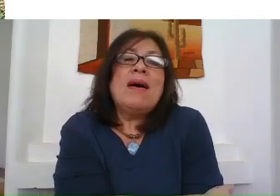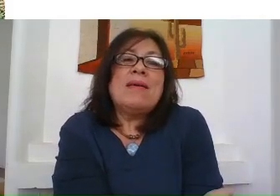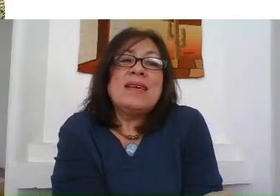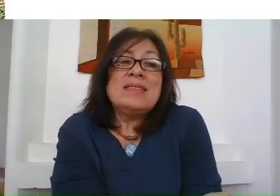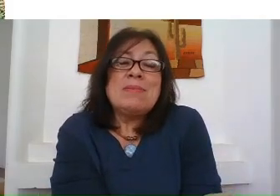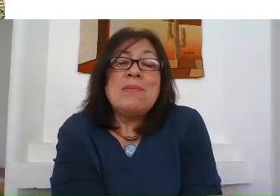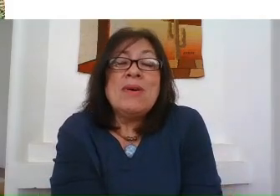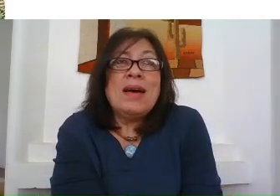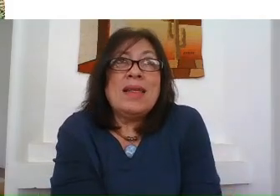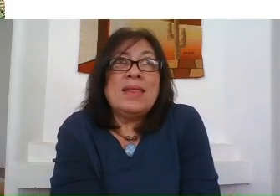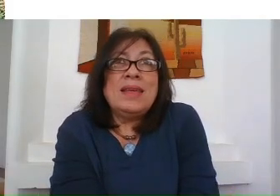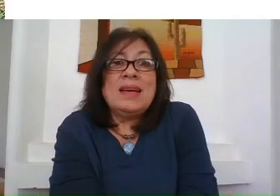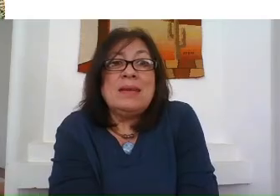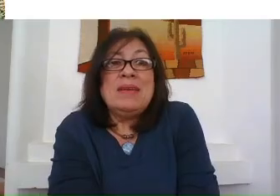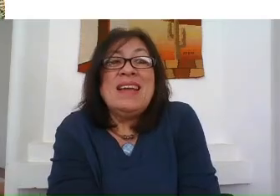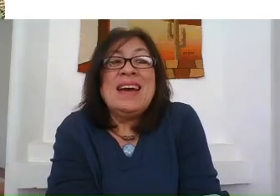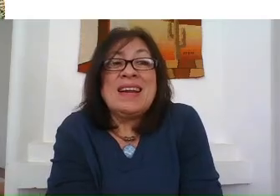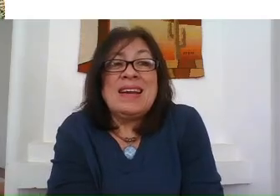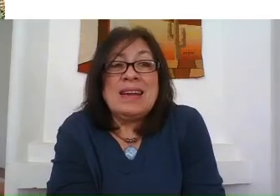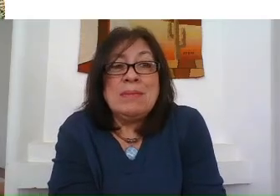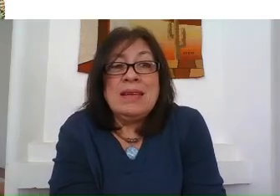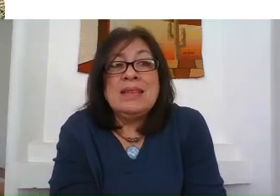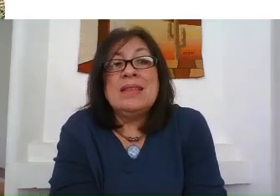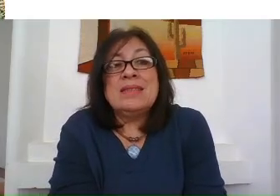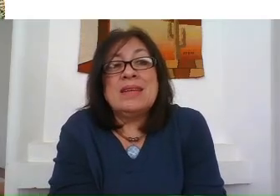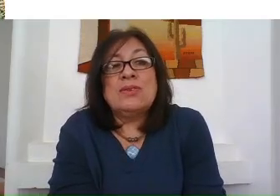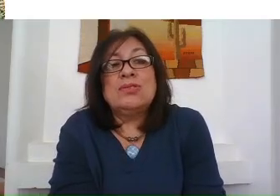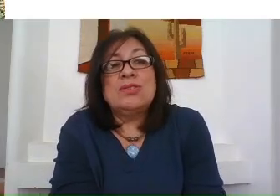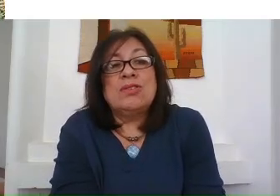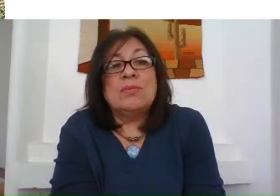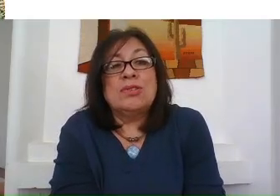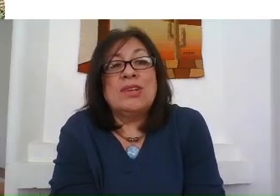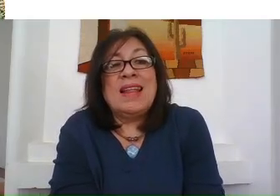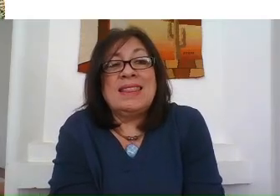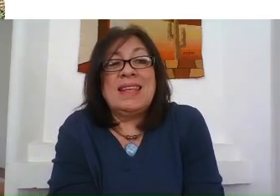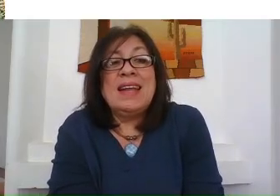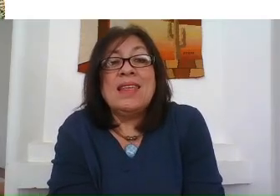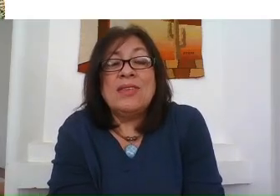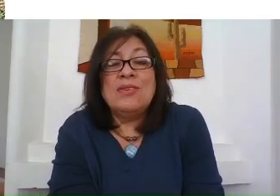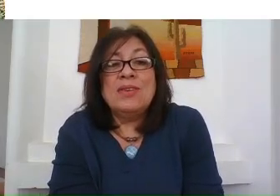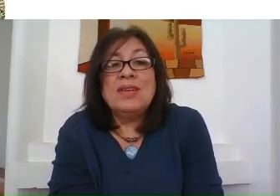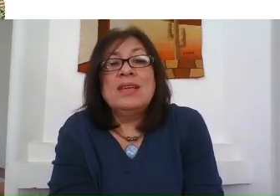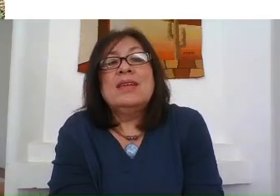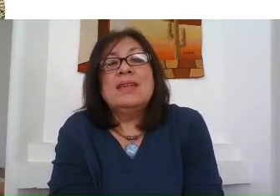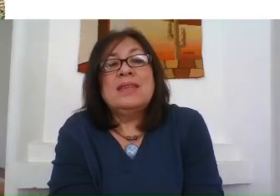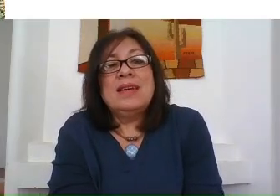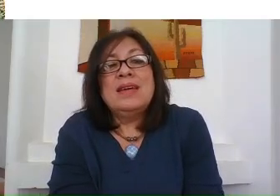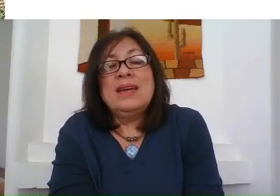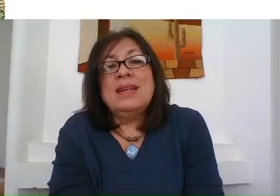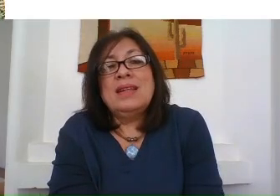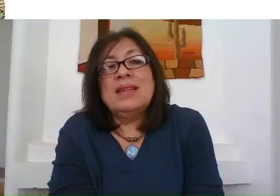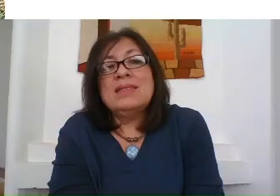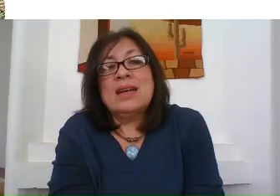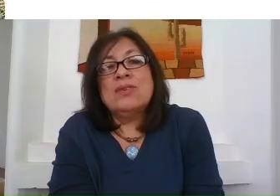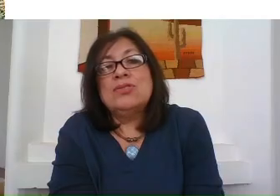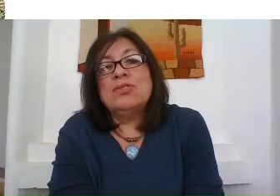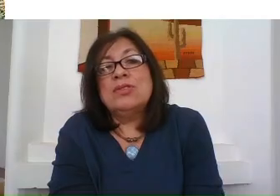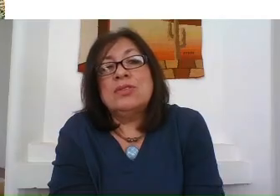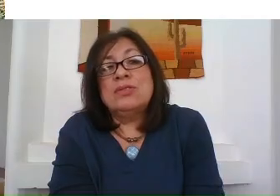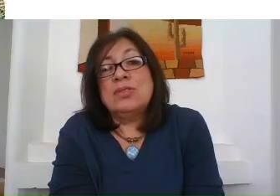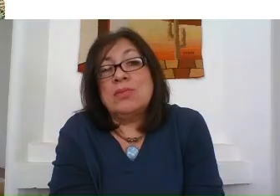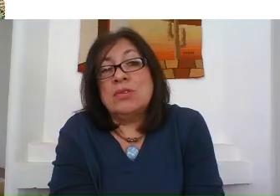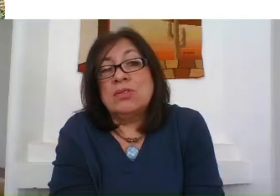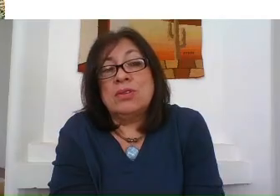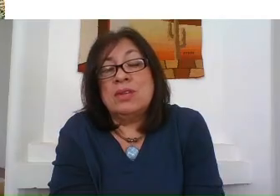Entonces vamos a discriminar claramente el desarrollo psicomotor alterado del